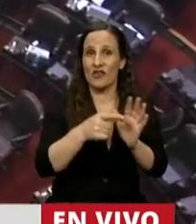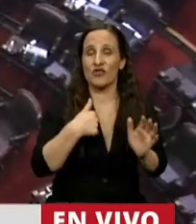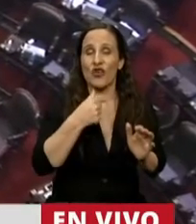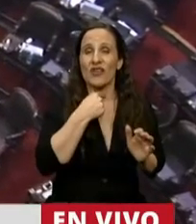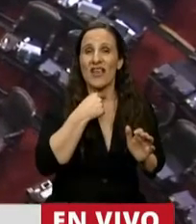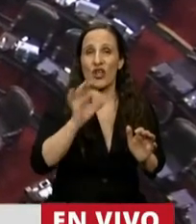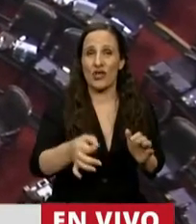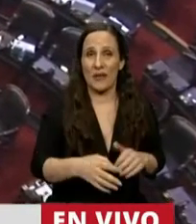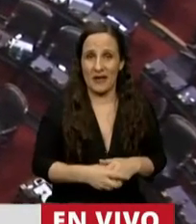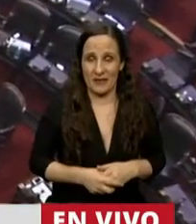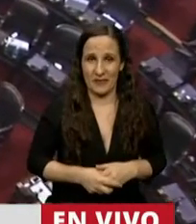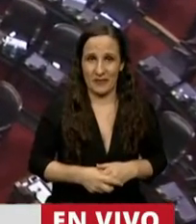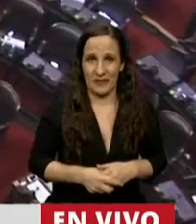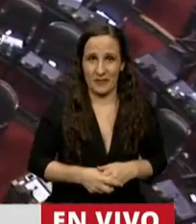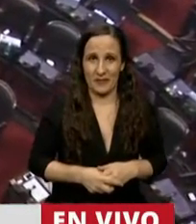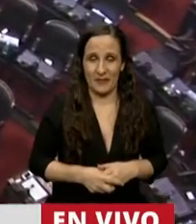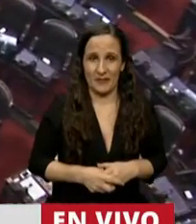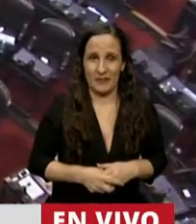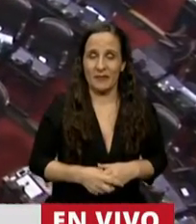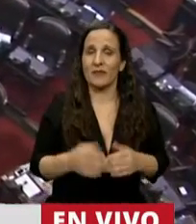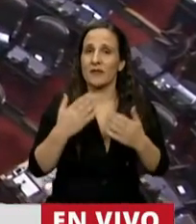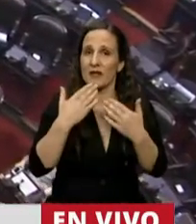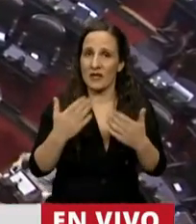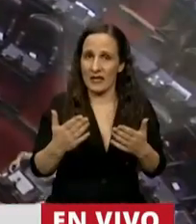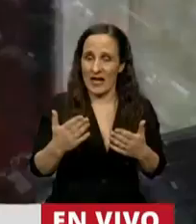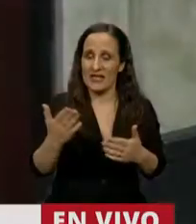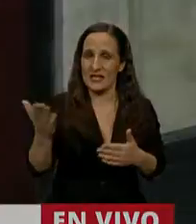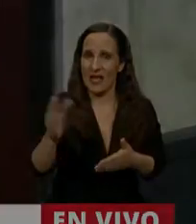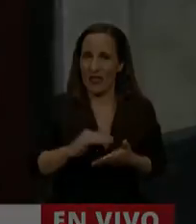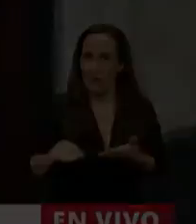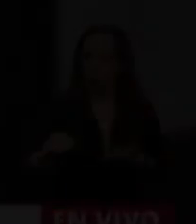interesa. Gracias, diputado Negri.